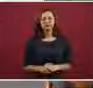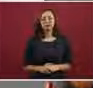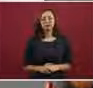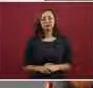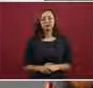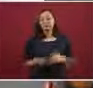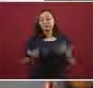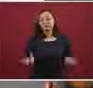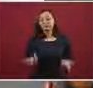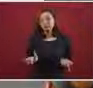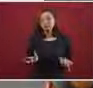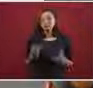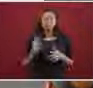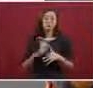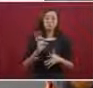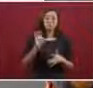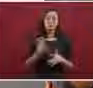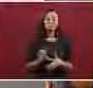Entonces,